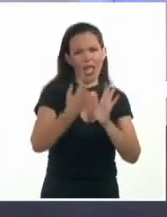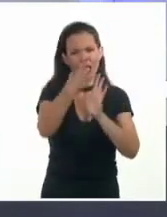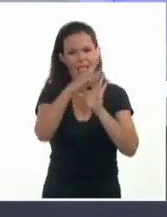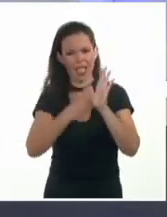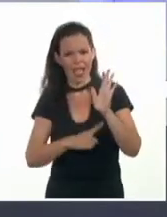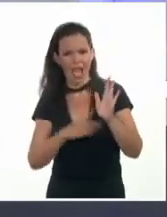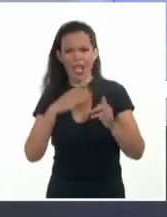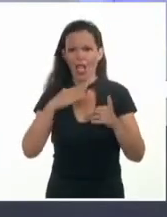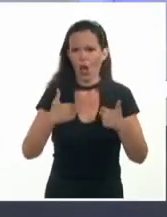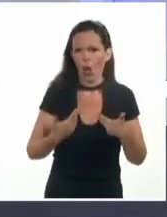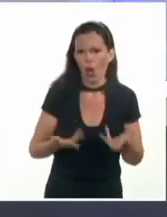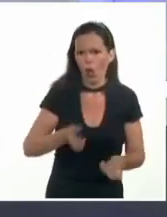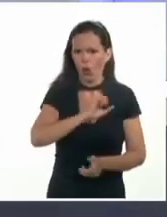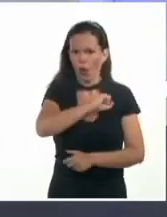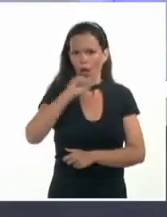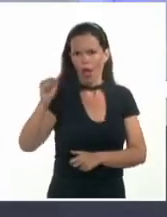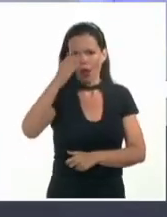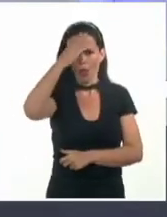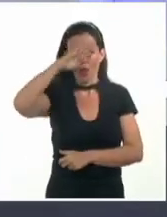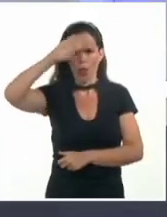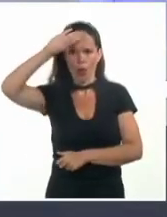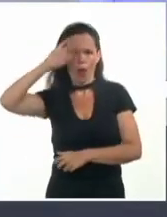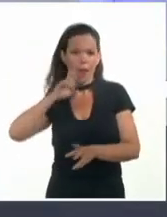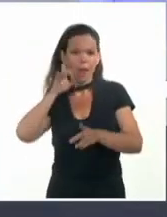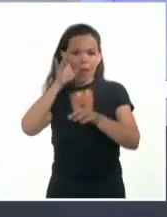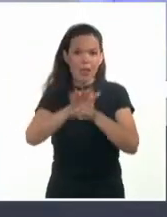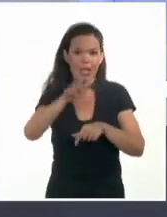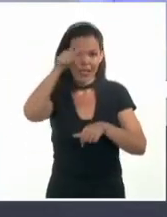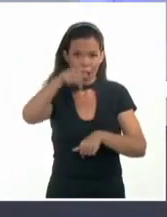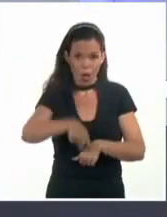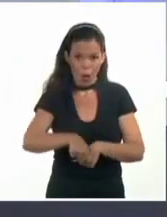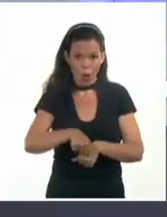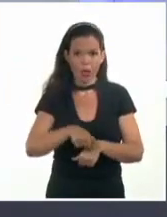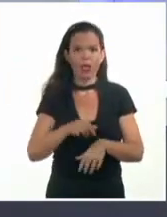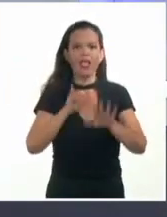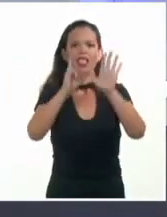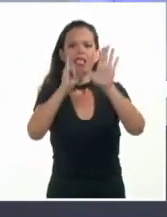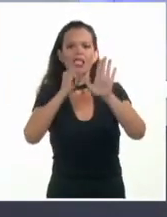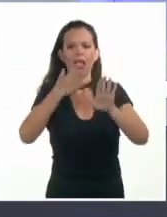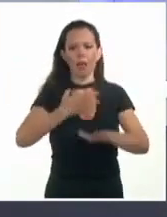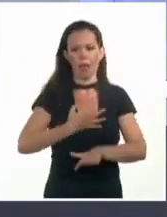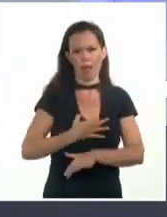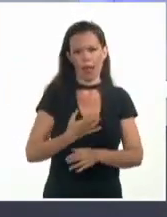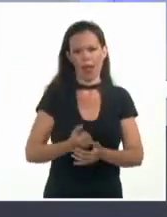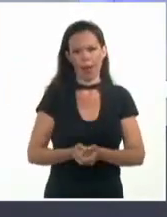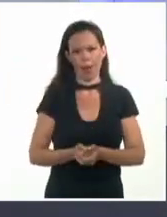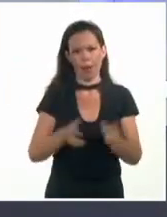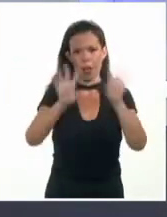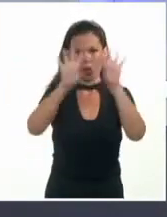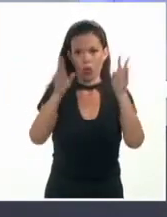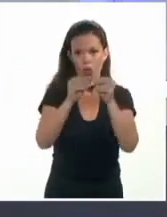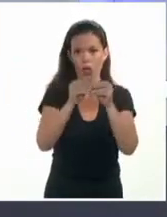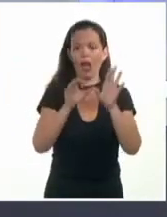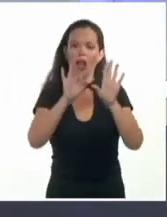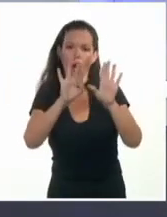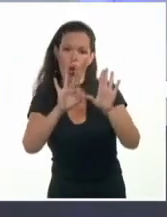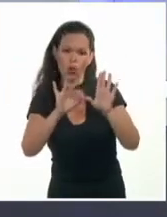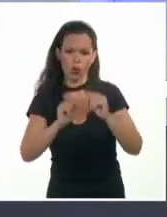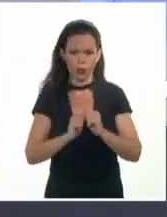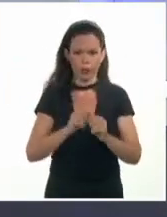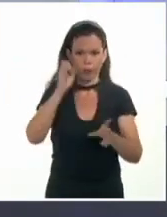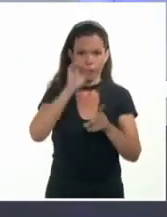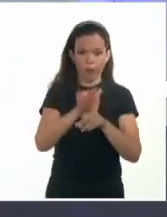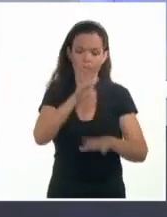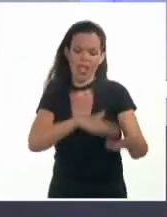estas preseas para Cuba. Comenzamos el día de hoy en 6 medallas, ya vamos por un total de 8. Pues bueno, comenzamos por la natación, esta